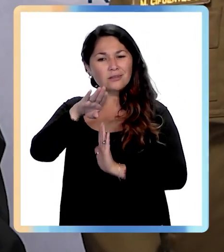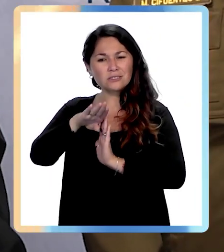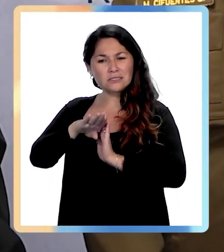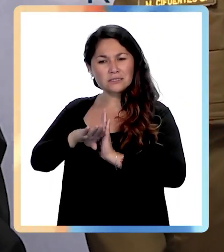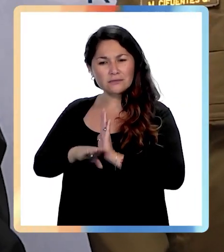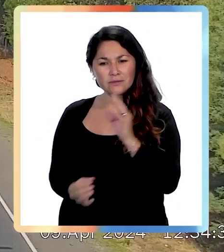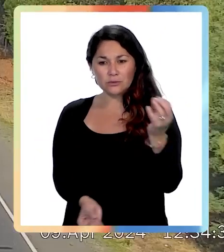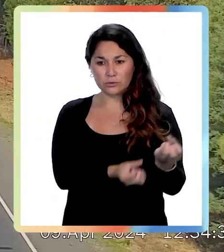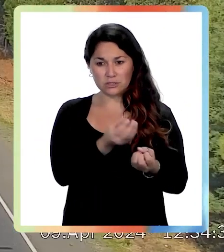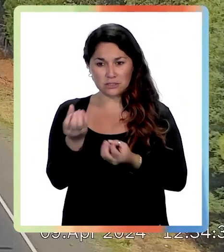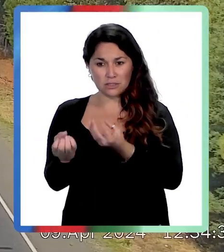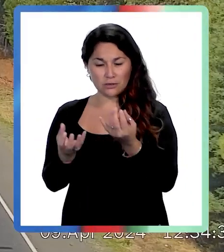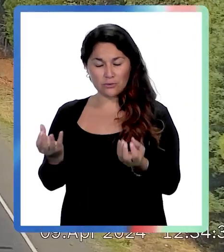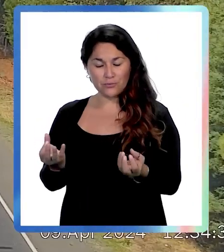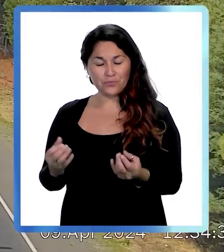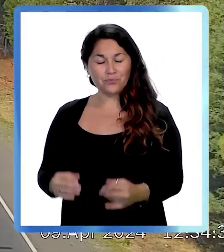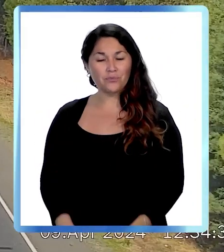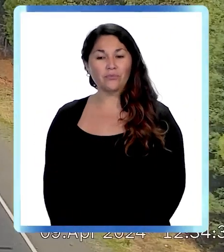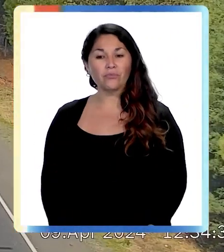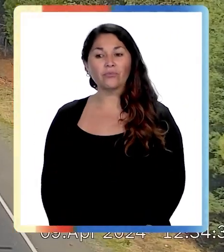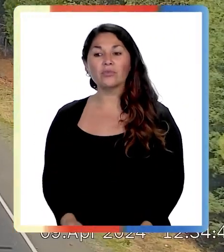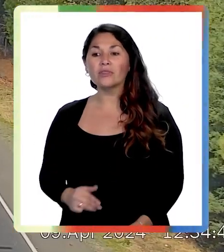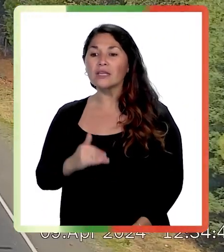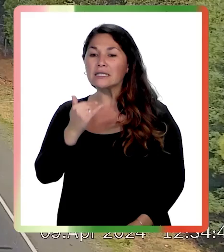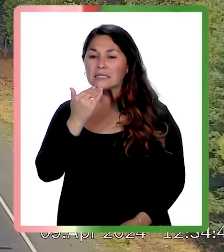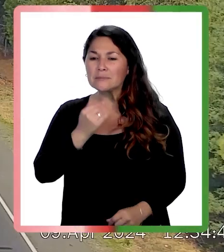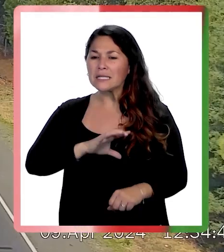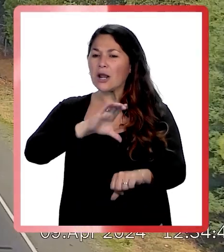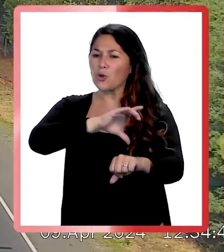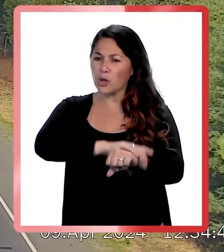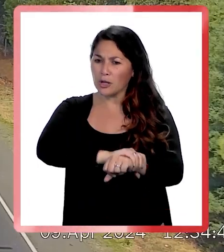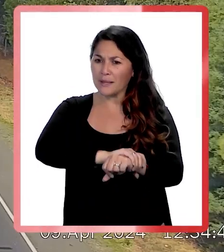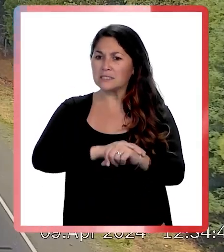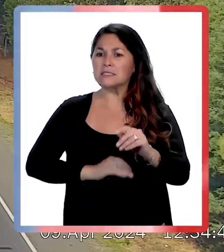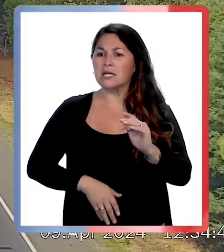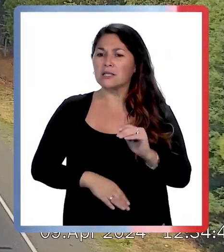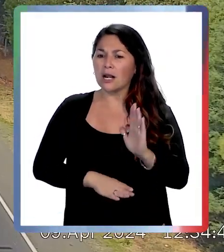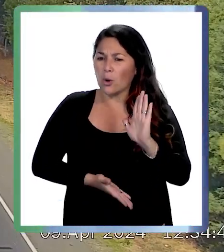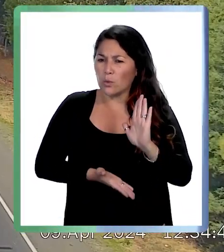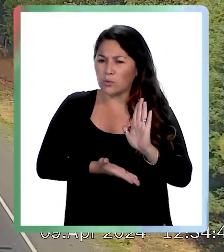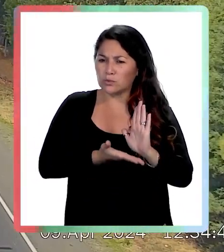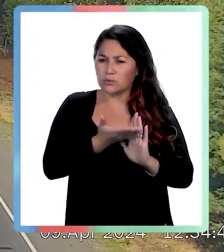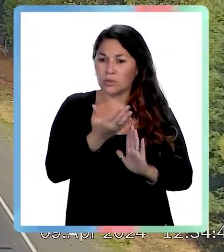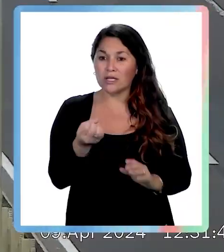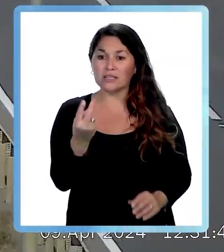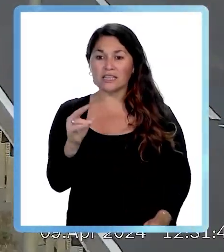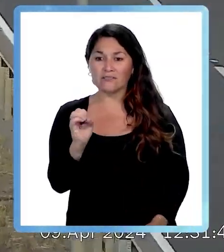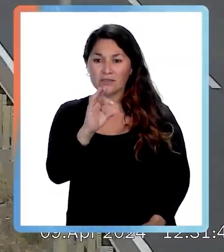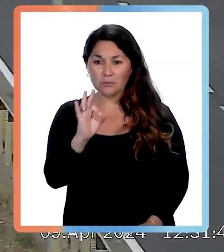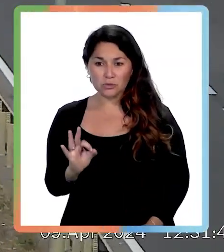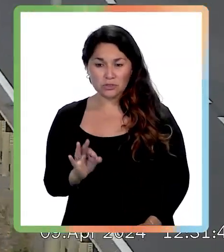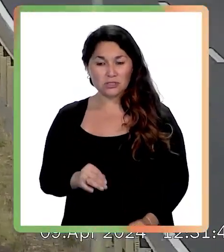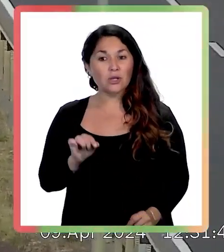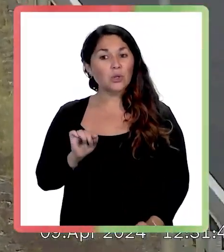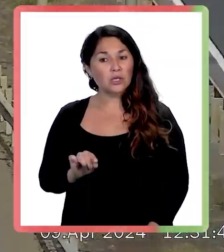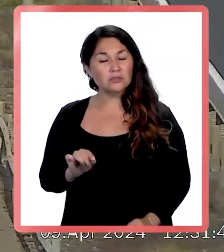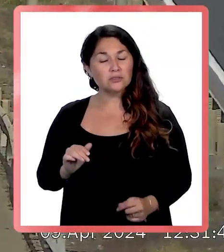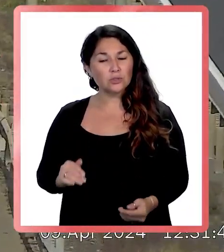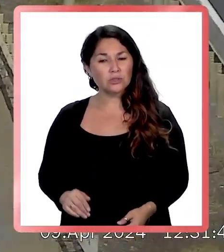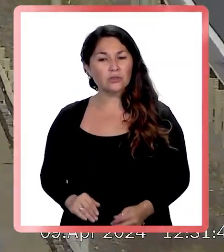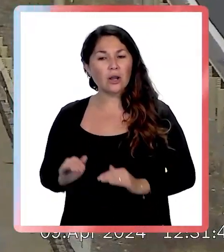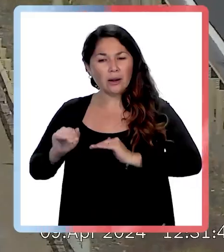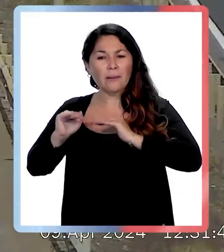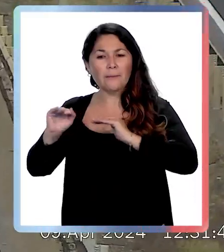estos incidentes. Por otra parte, el aumento de las detenciones fue de un 20%. Aquí se destacó el gran aporte que traerá consigo